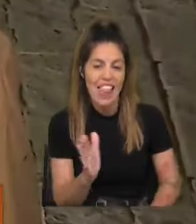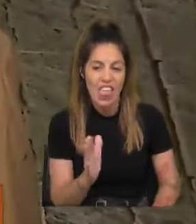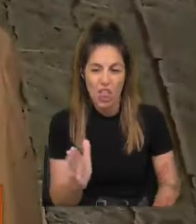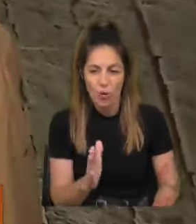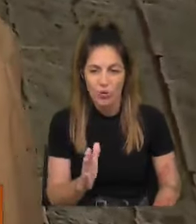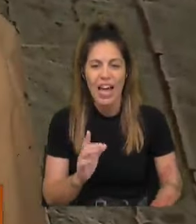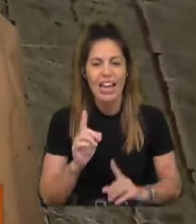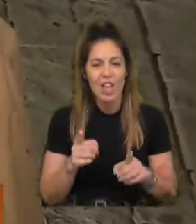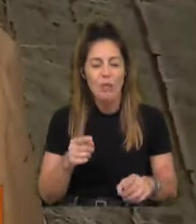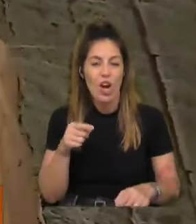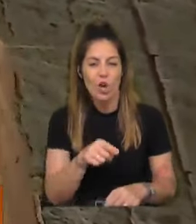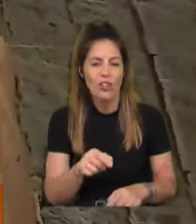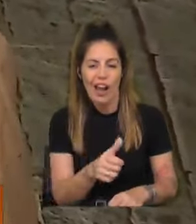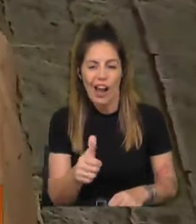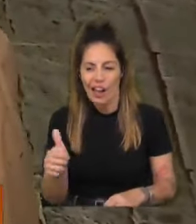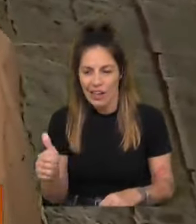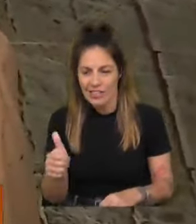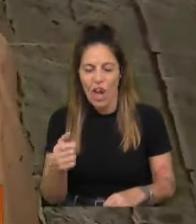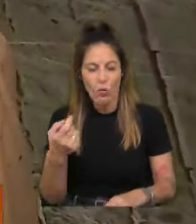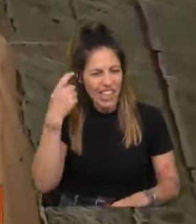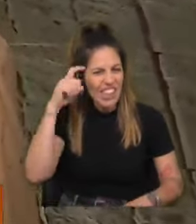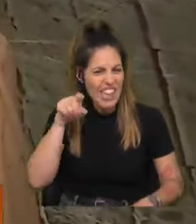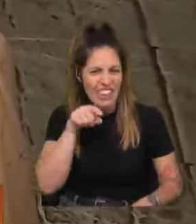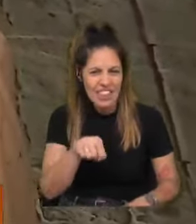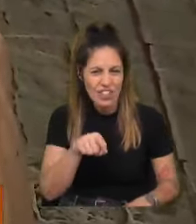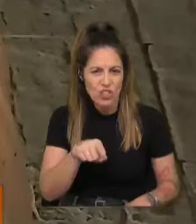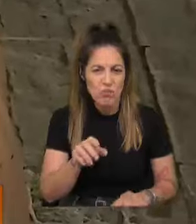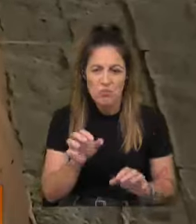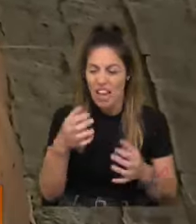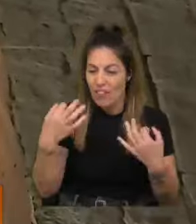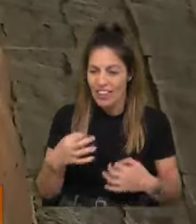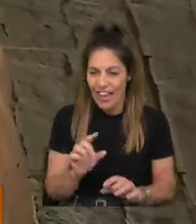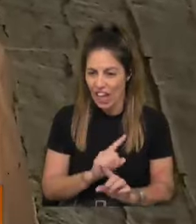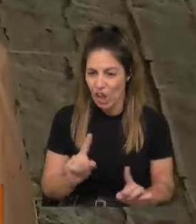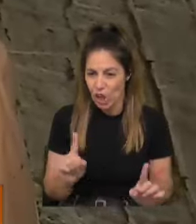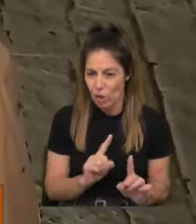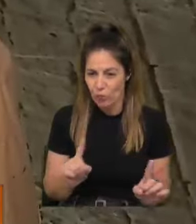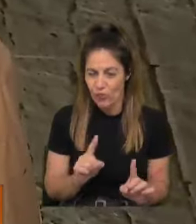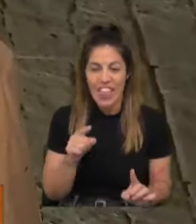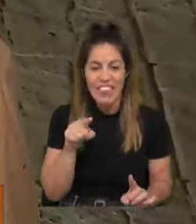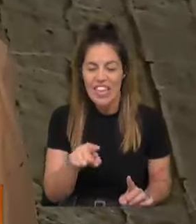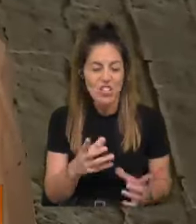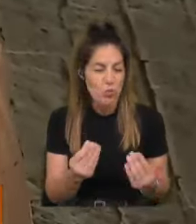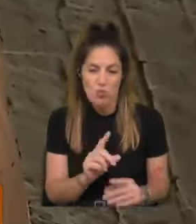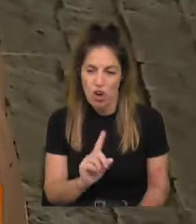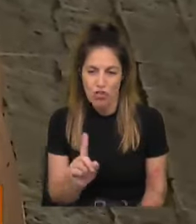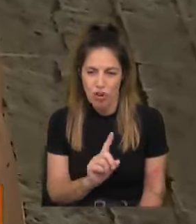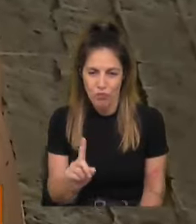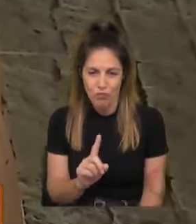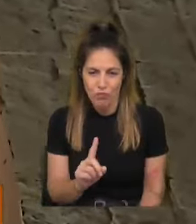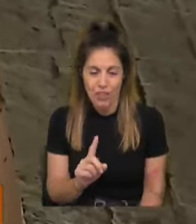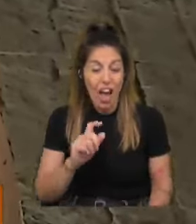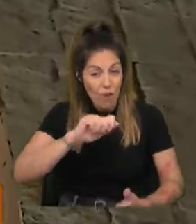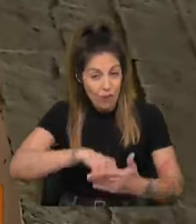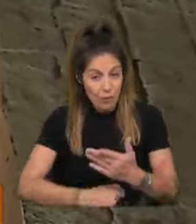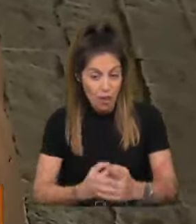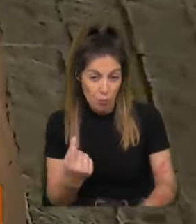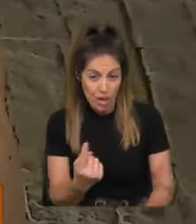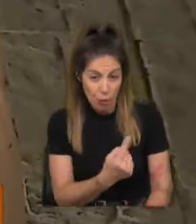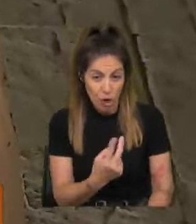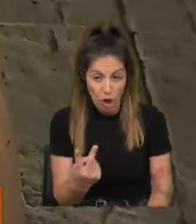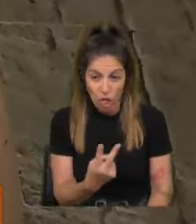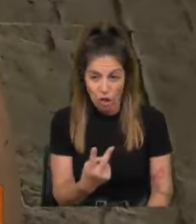también contra la usura tiene idea de algo de eso o no la verdad que no de esos no de esos No mucho la verdad ha firmado por alguno de